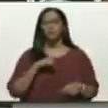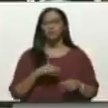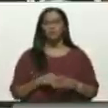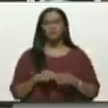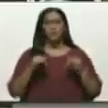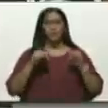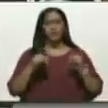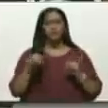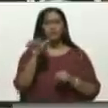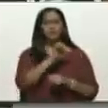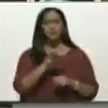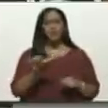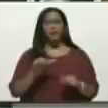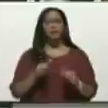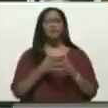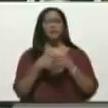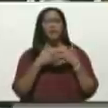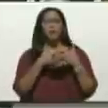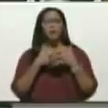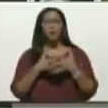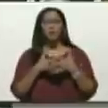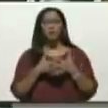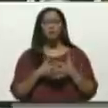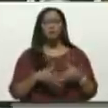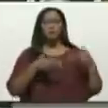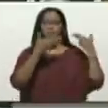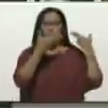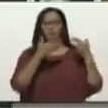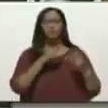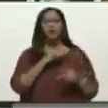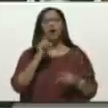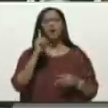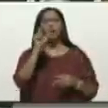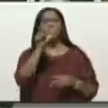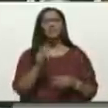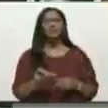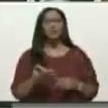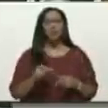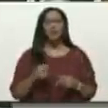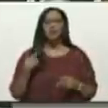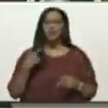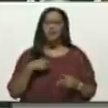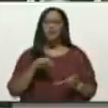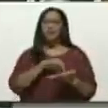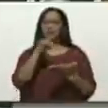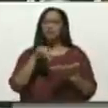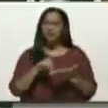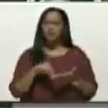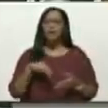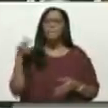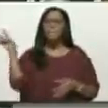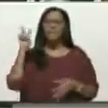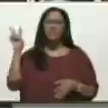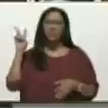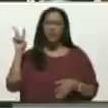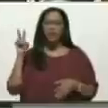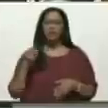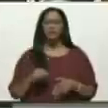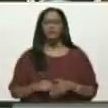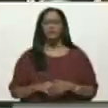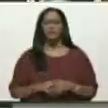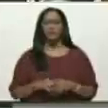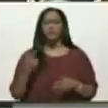semana Estados Unidos secuestró a un ciudadano que tiene la nacionalidad venezolana y que tiene un